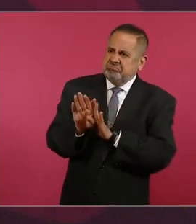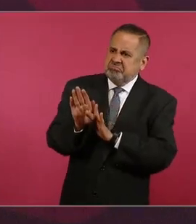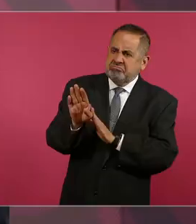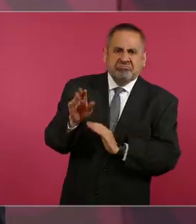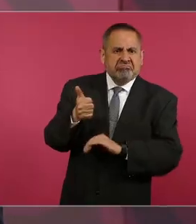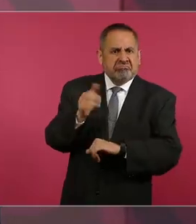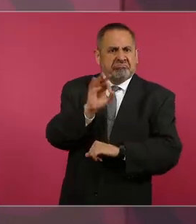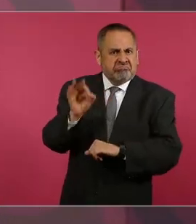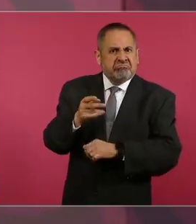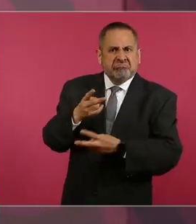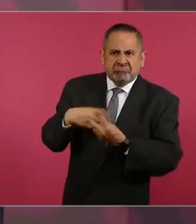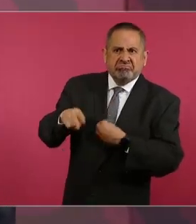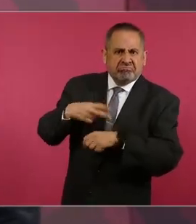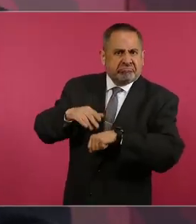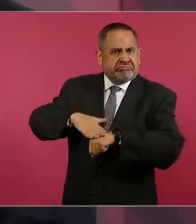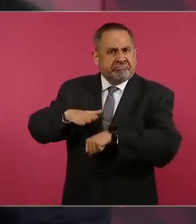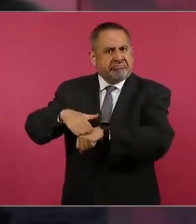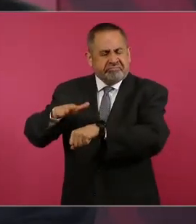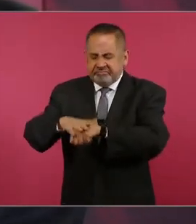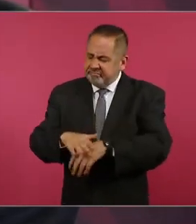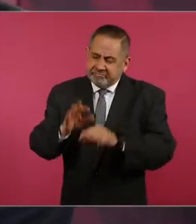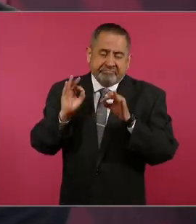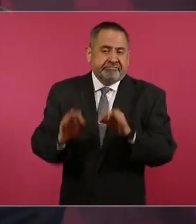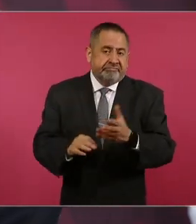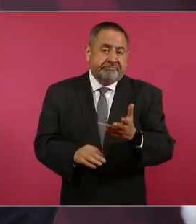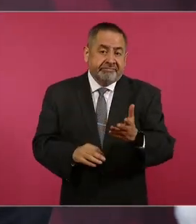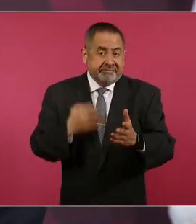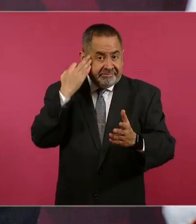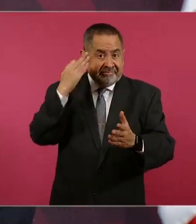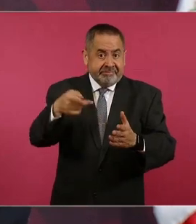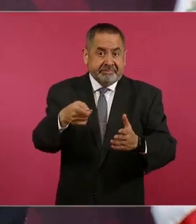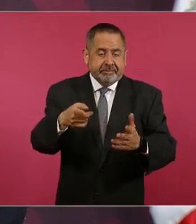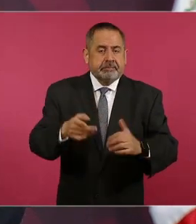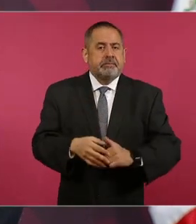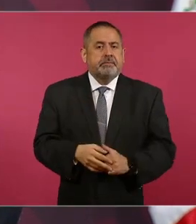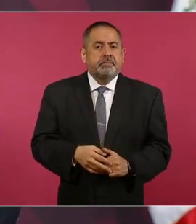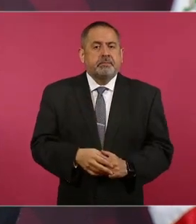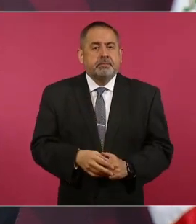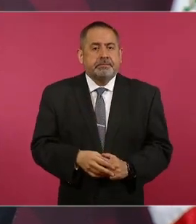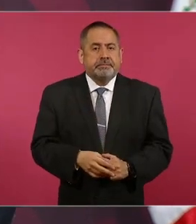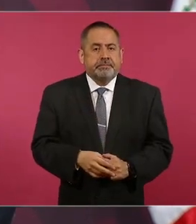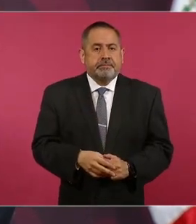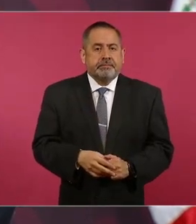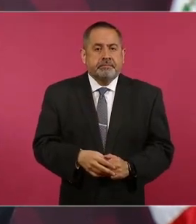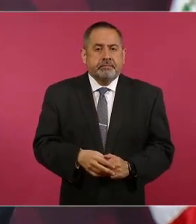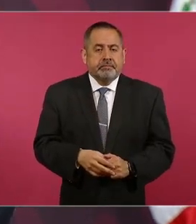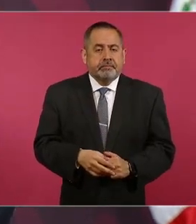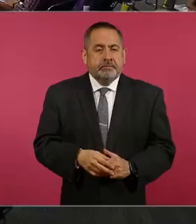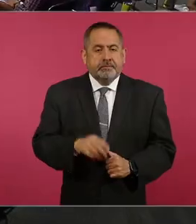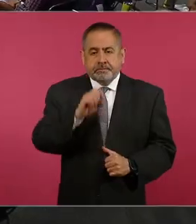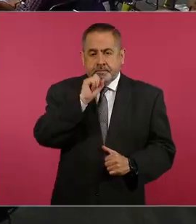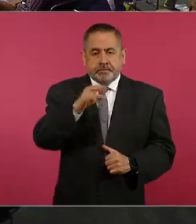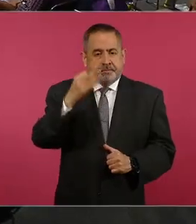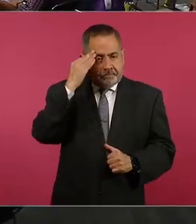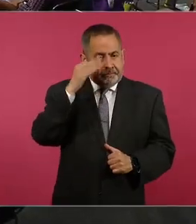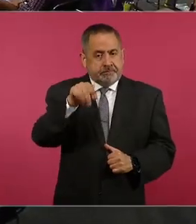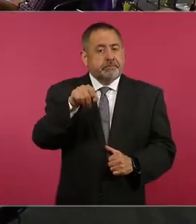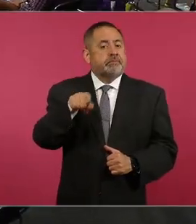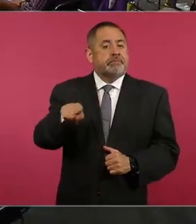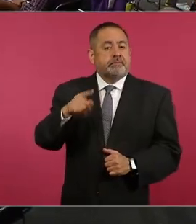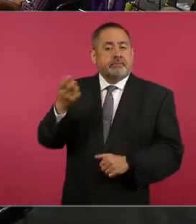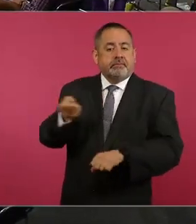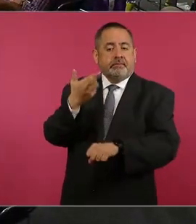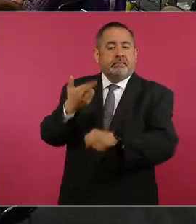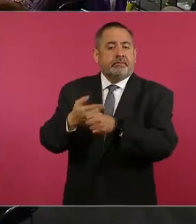en los tiempos que fue secretario de la